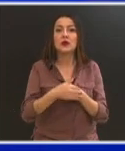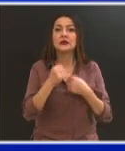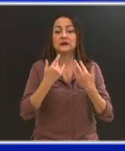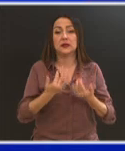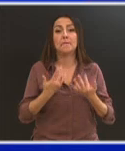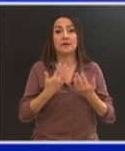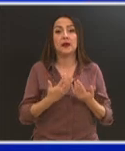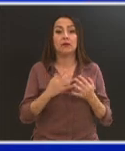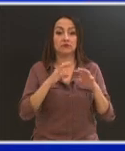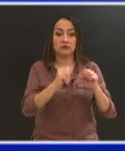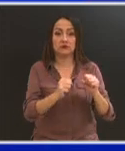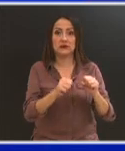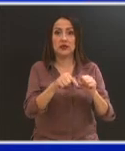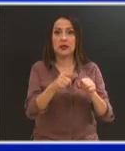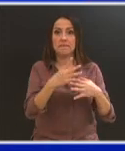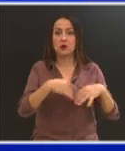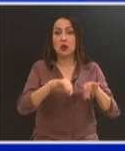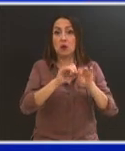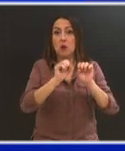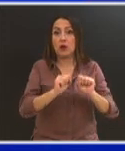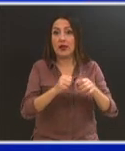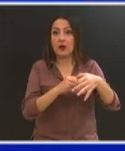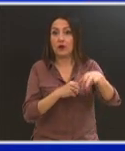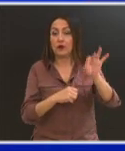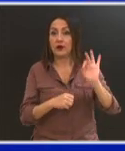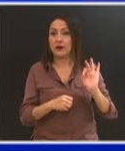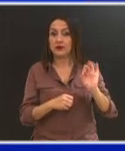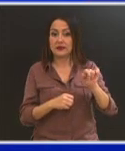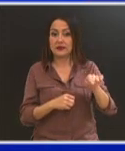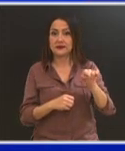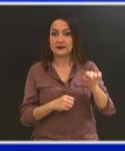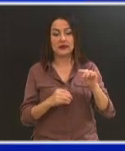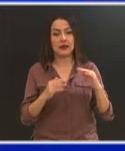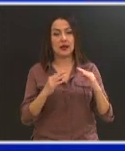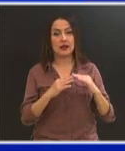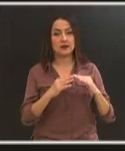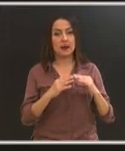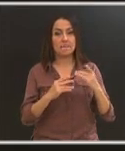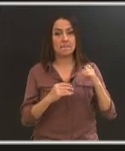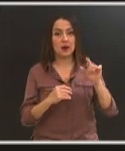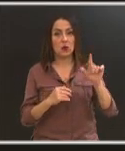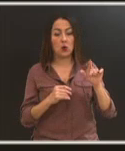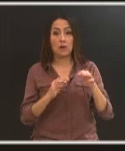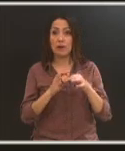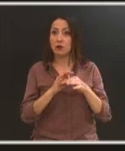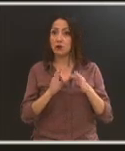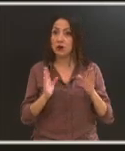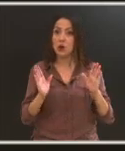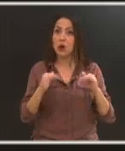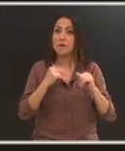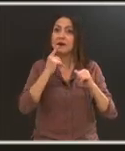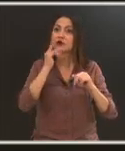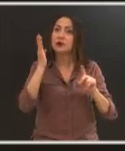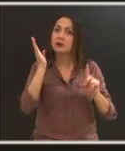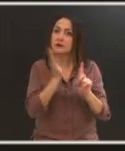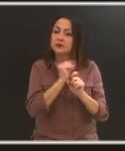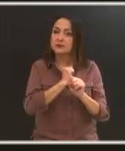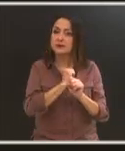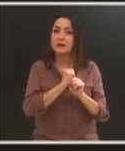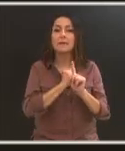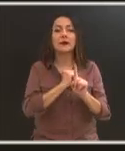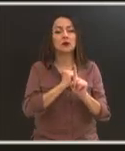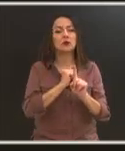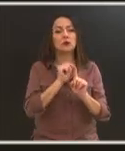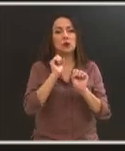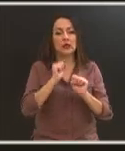de esta orden de allanamiento, importante lo que puedan encontrar en esta vivienda. Paul, dichosamente no hay personas heridas, pero como ustedes